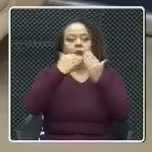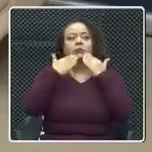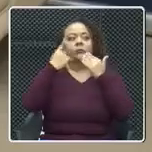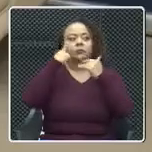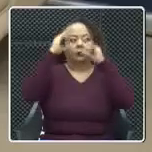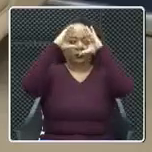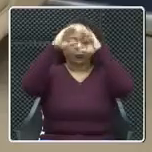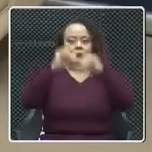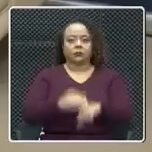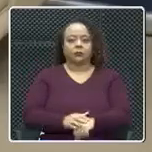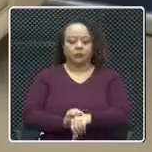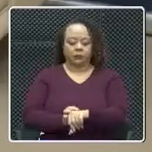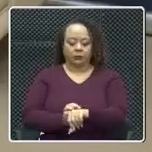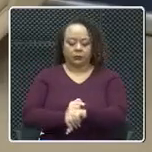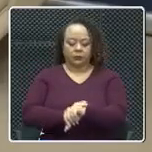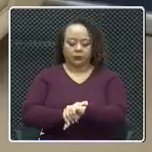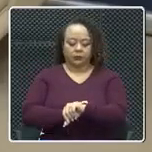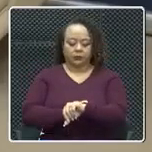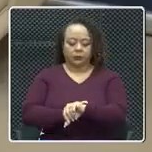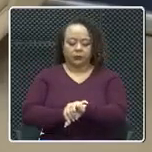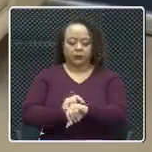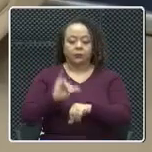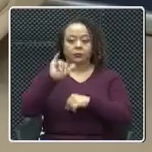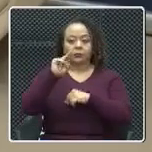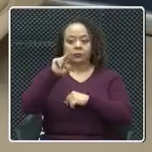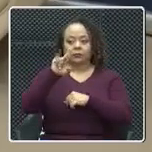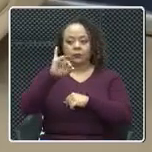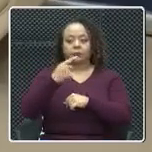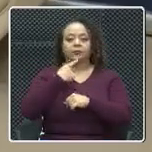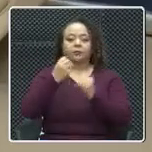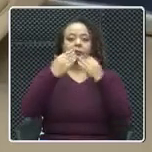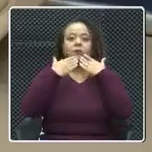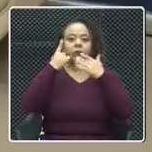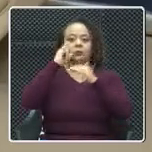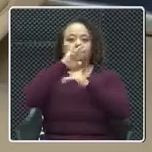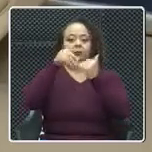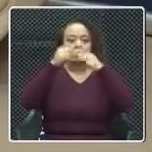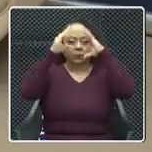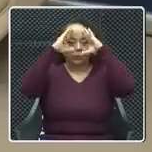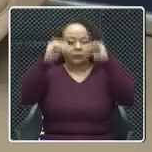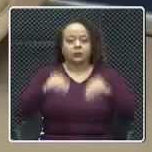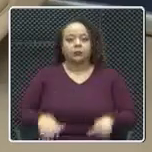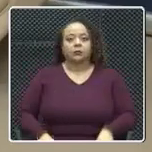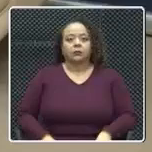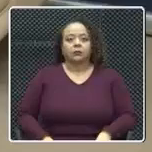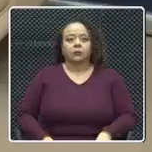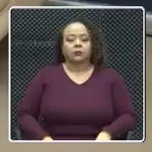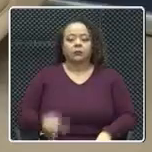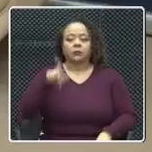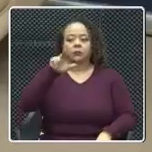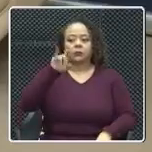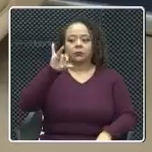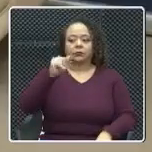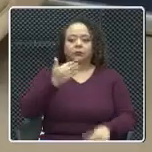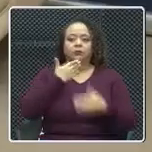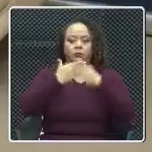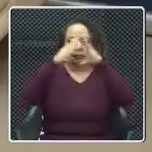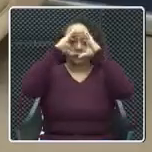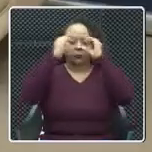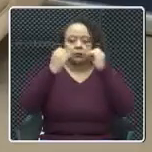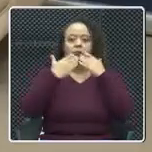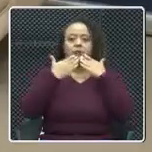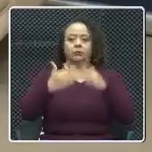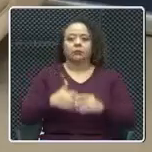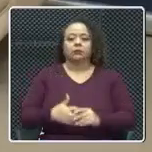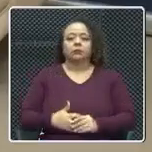por la información. Iris nos dice muchas gracias por toda la información. Lucía, qué buena la información,